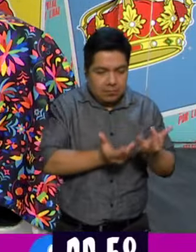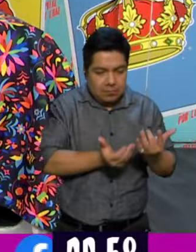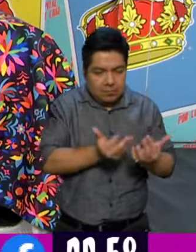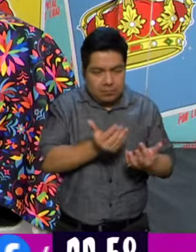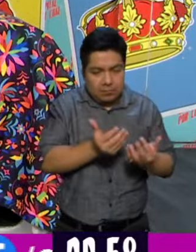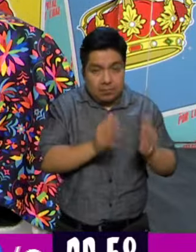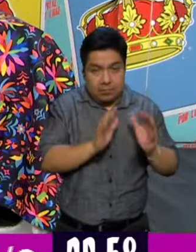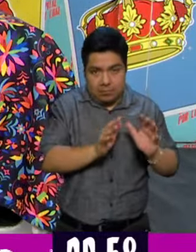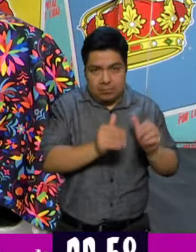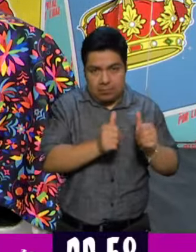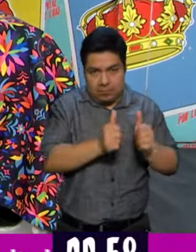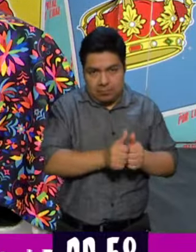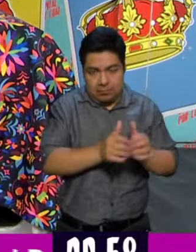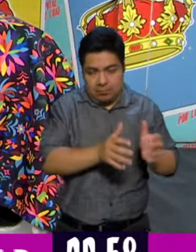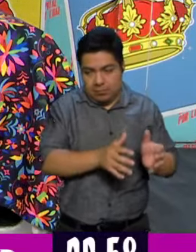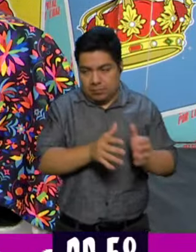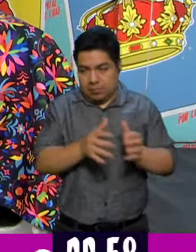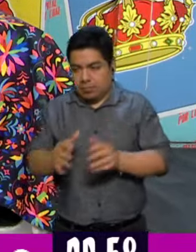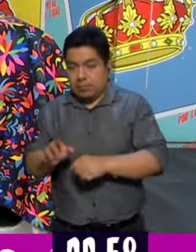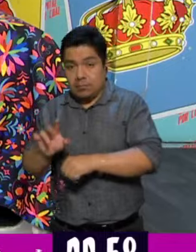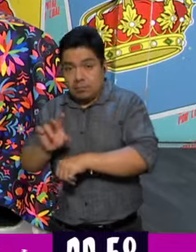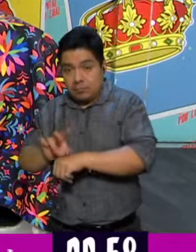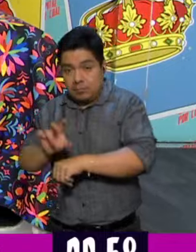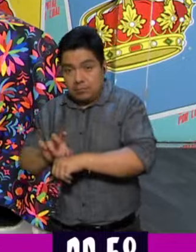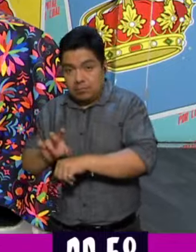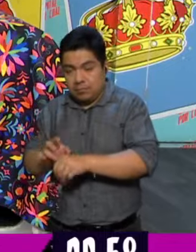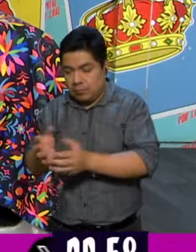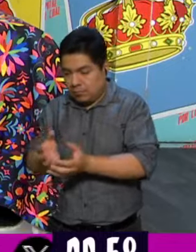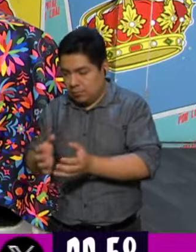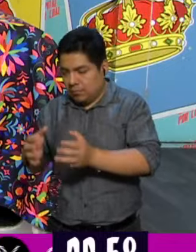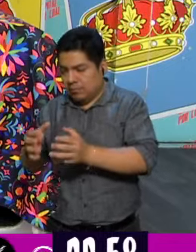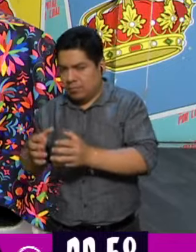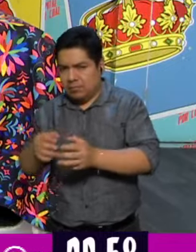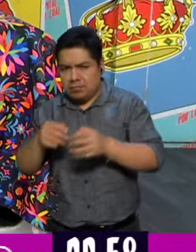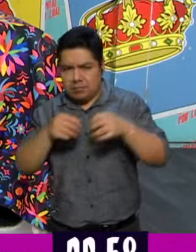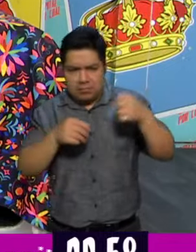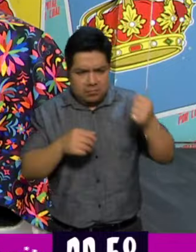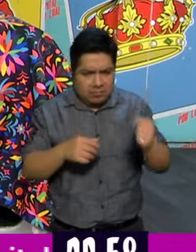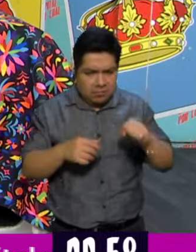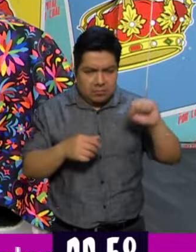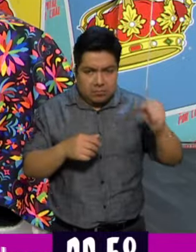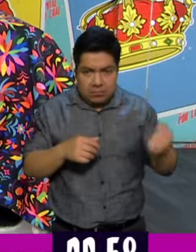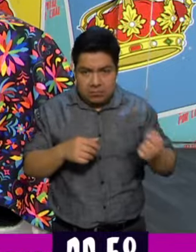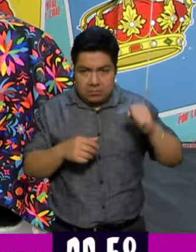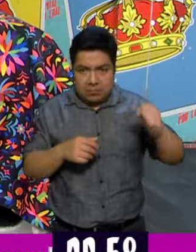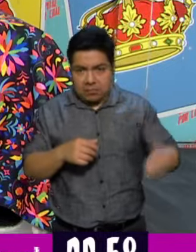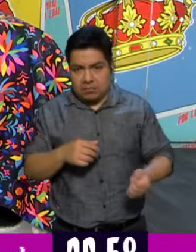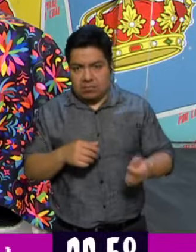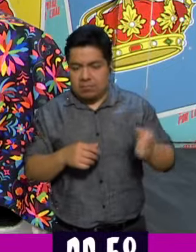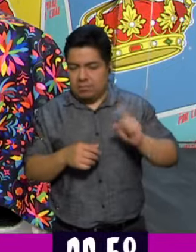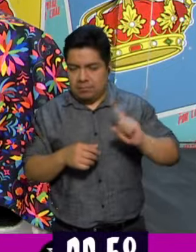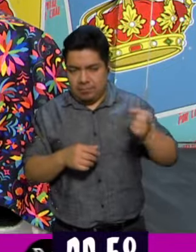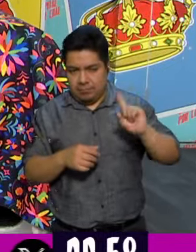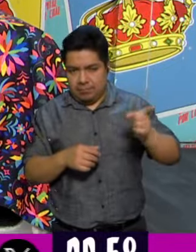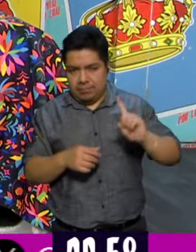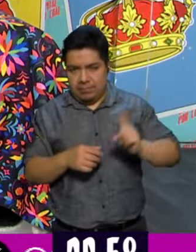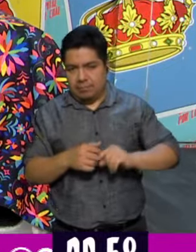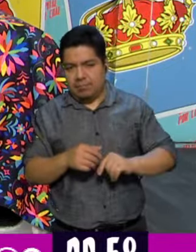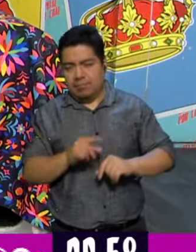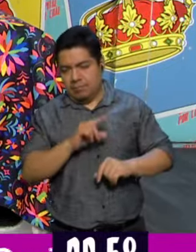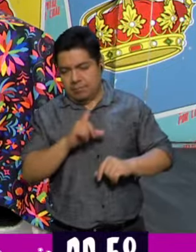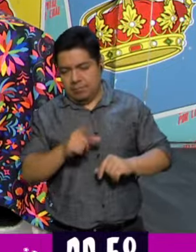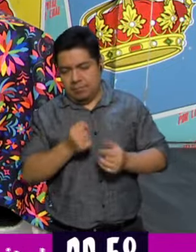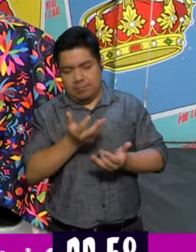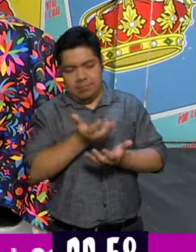es agregar nuestros huevos en un bowl. Espérame, dígame. ¿No va a aplastar un poquito para que todo quede con la leche? No, porque lo aplasto, ahorita lo vamos a